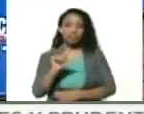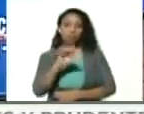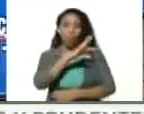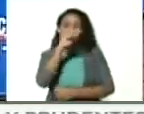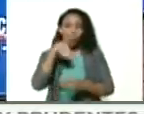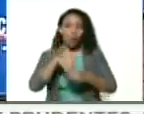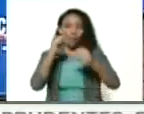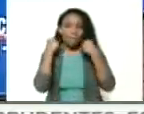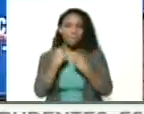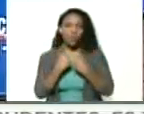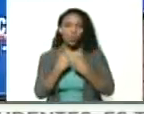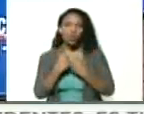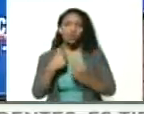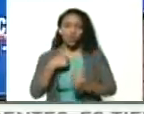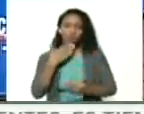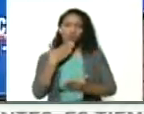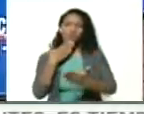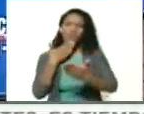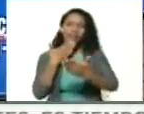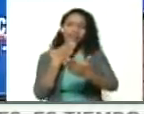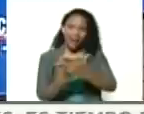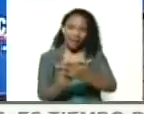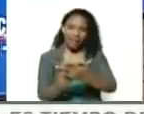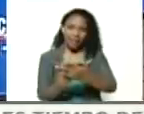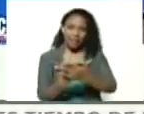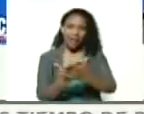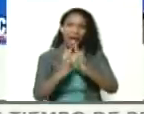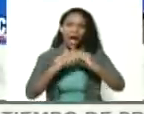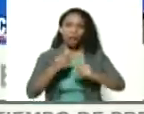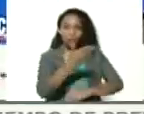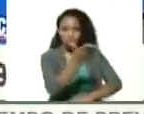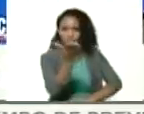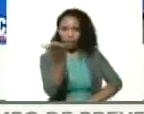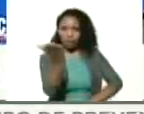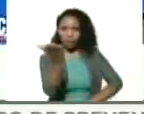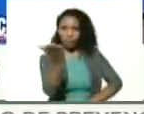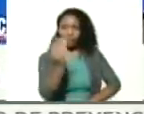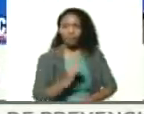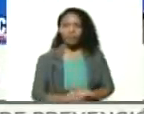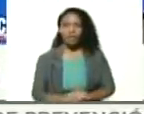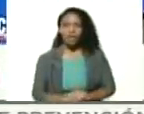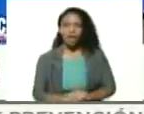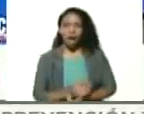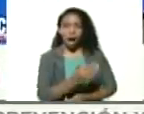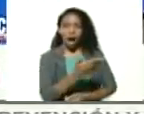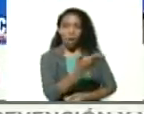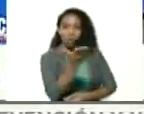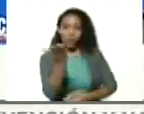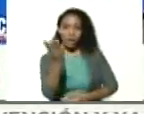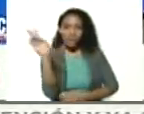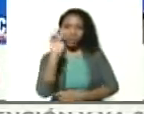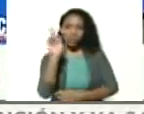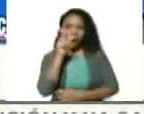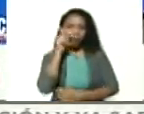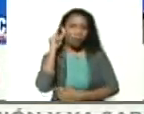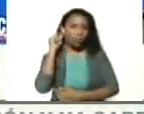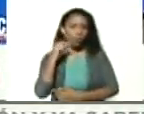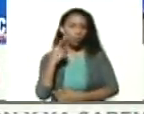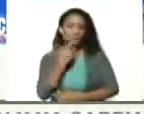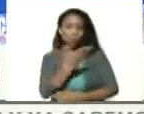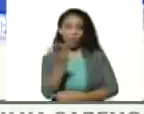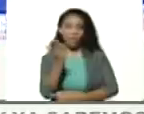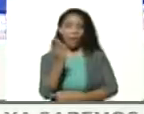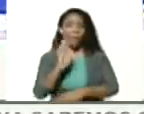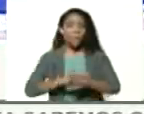cuarentena radical. Yo quiero agradecerle a todos ustedes, a todos los venezolanos y venezolanas,